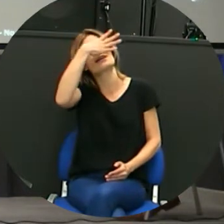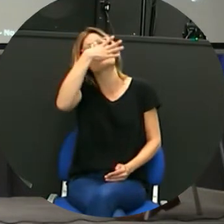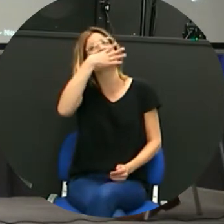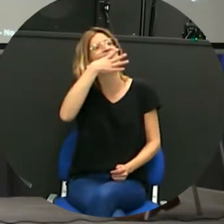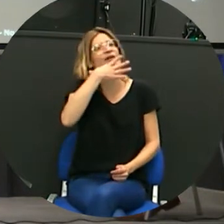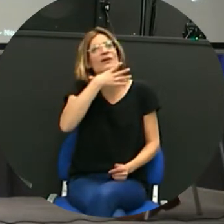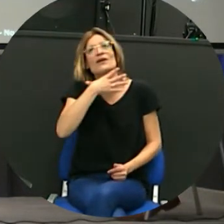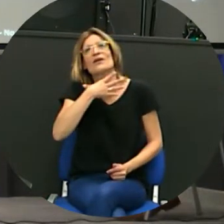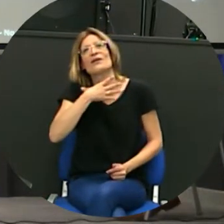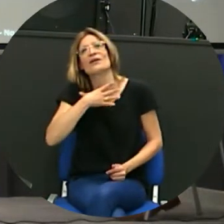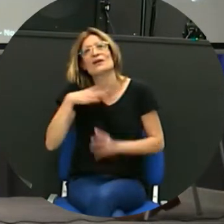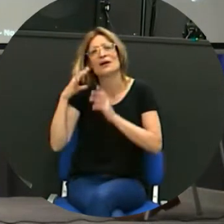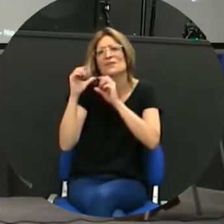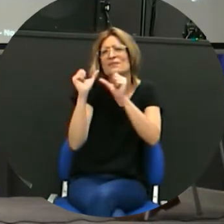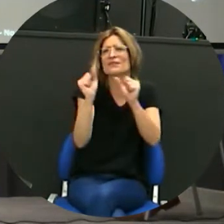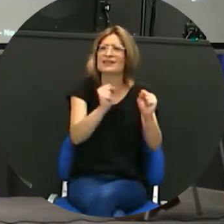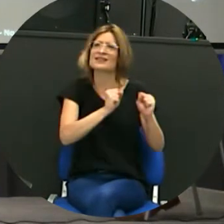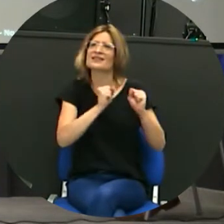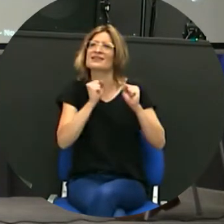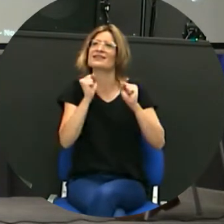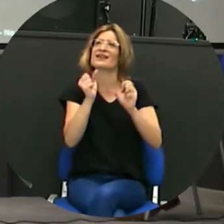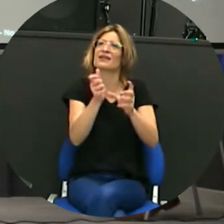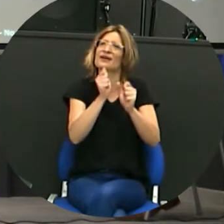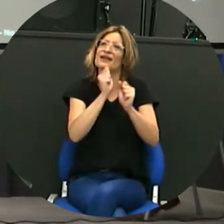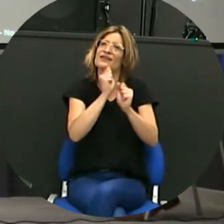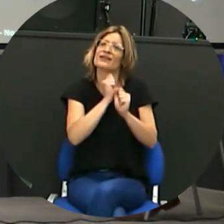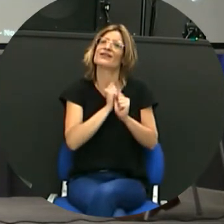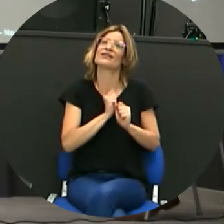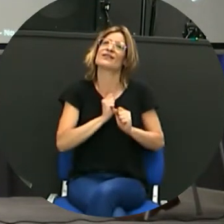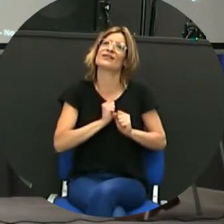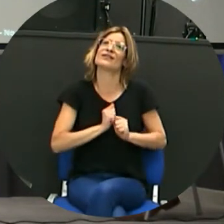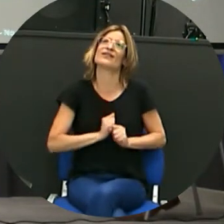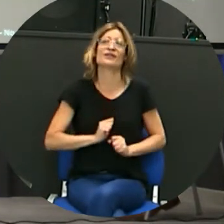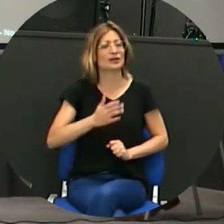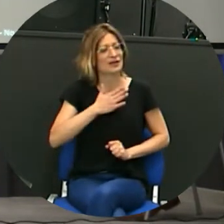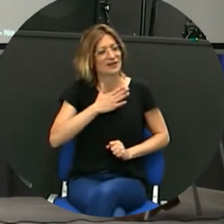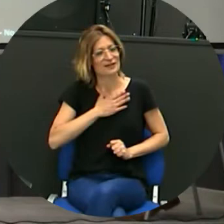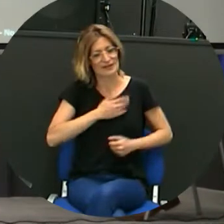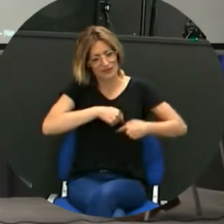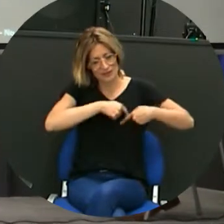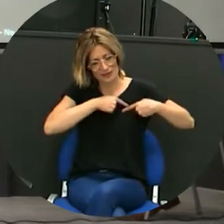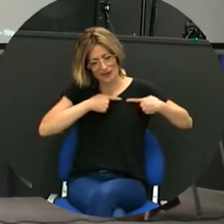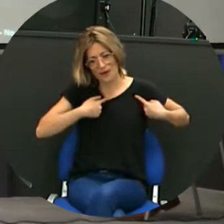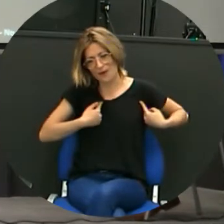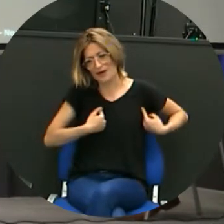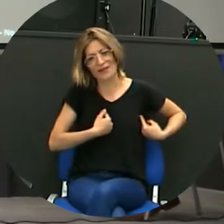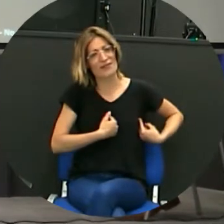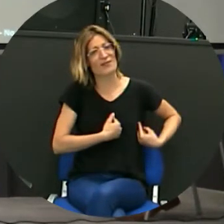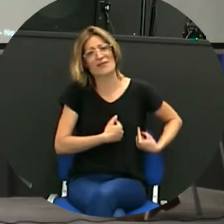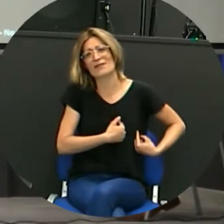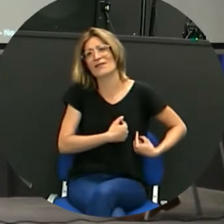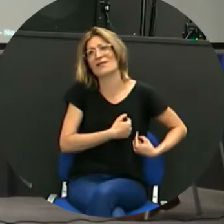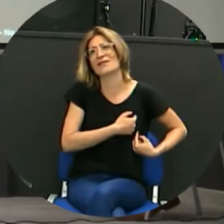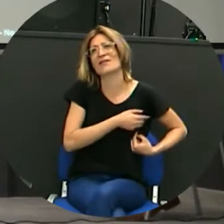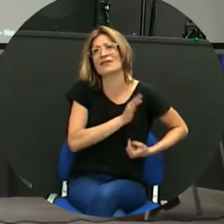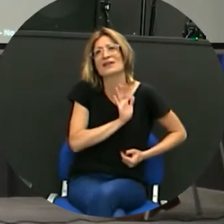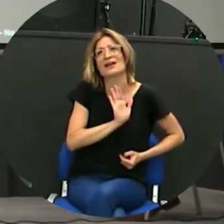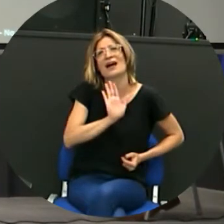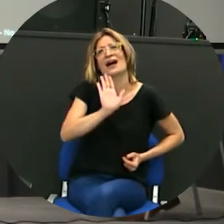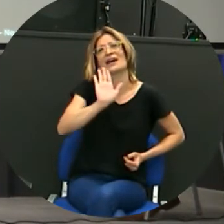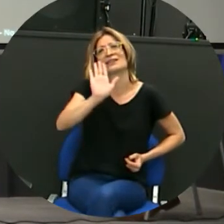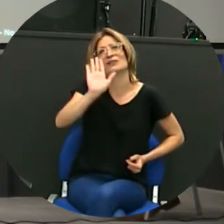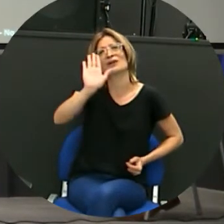me alcanzó, me diste salvación. Rindo mi